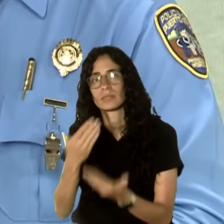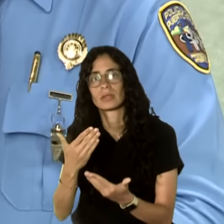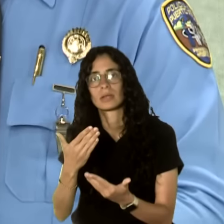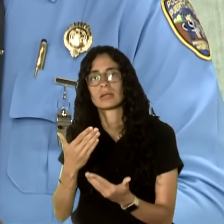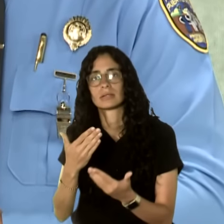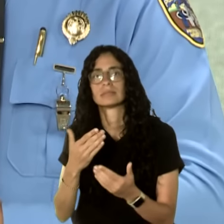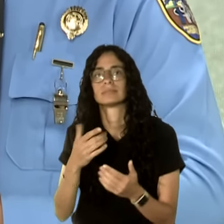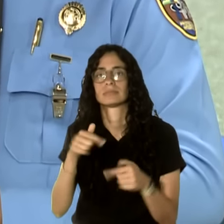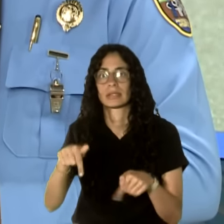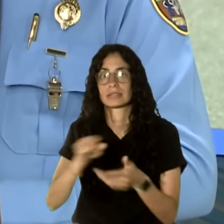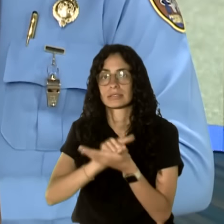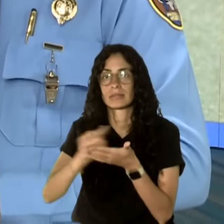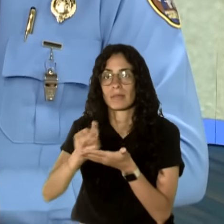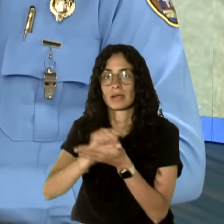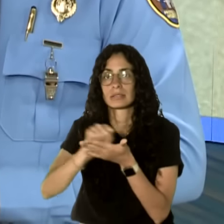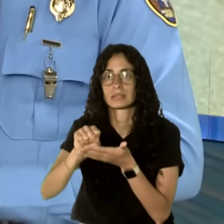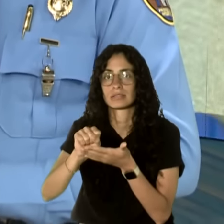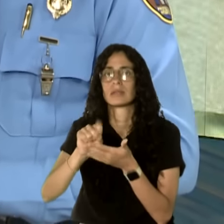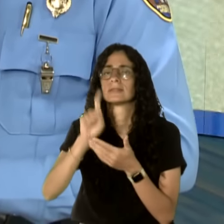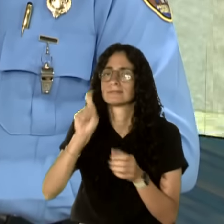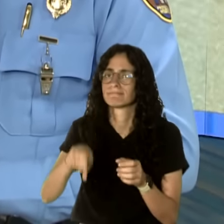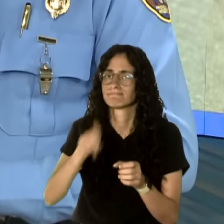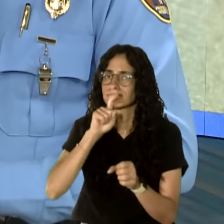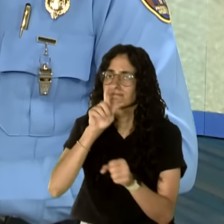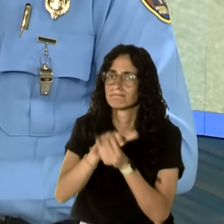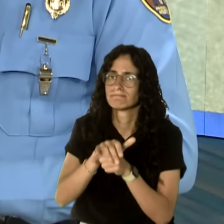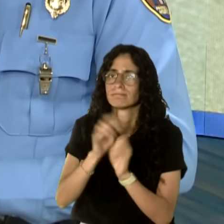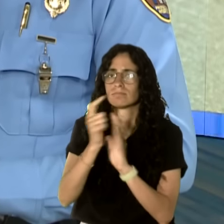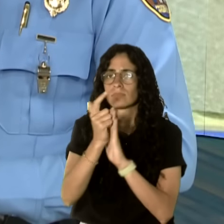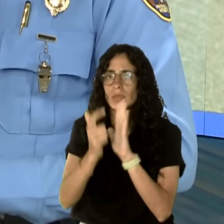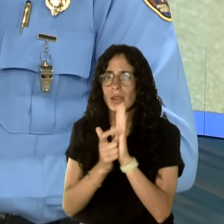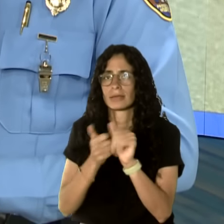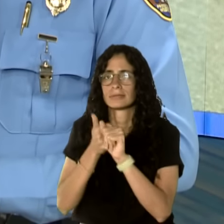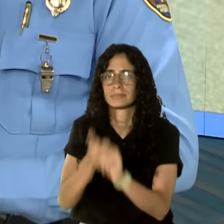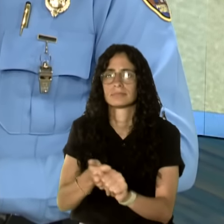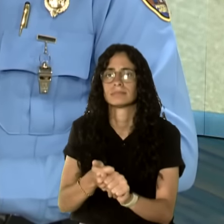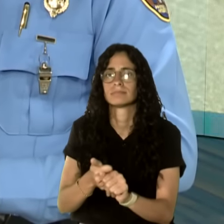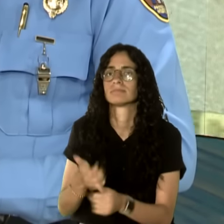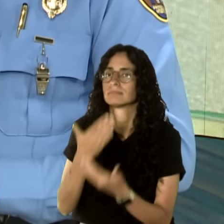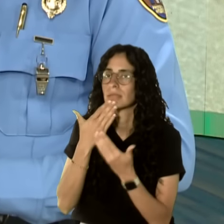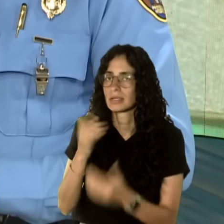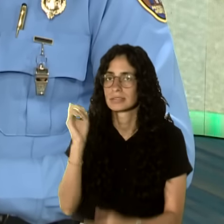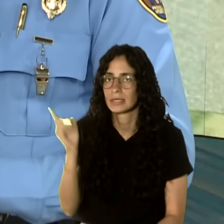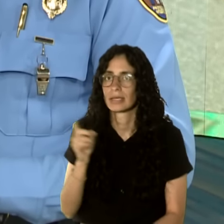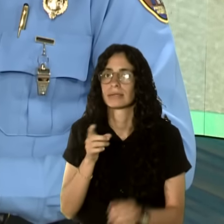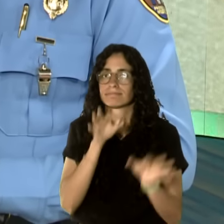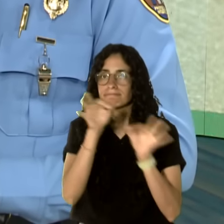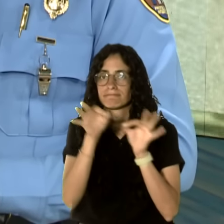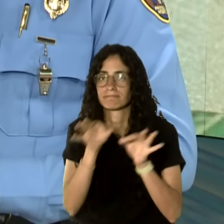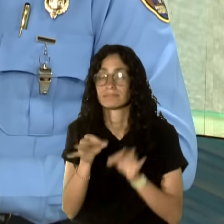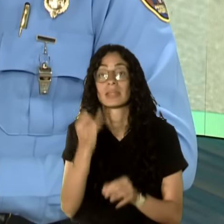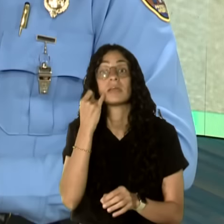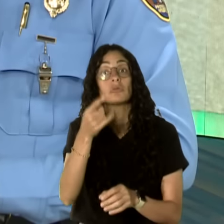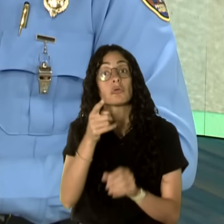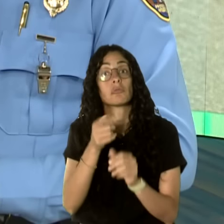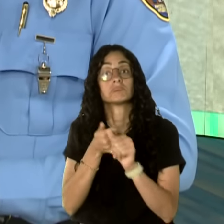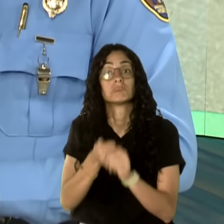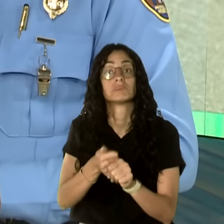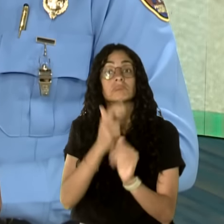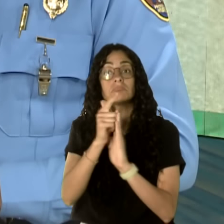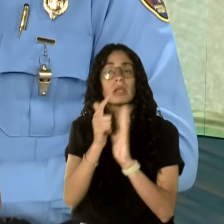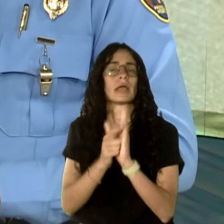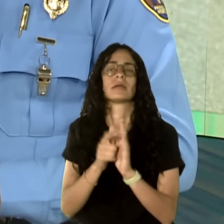durante esta semana santa estar en cumplimiento realizar lo adecuado muy bien el teniente ha explicado Cuáles son los requerimientos si usted cumple con la ley no va a